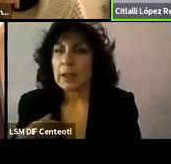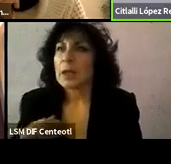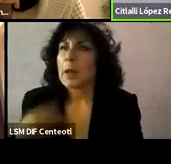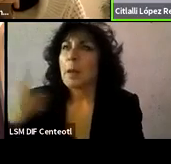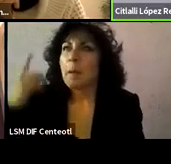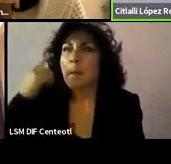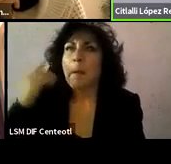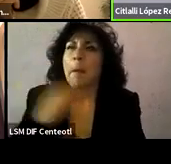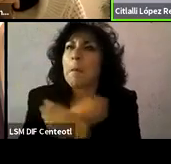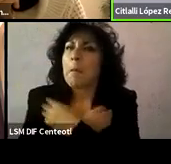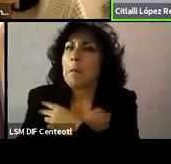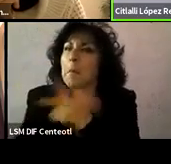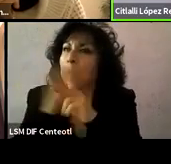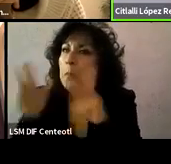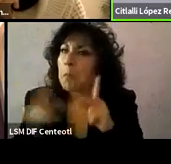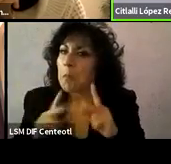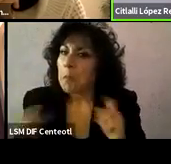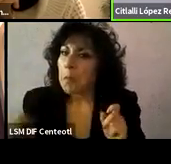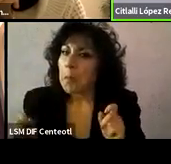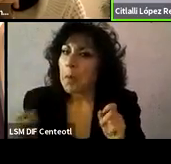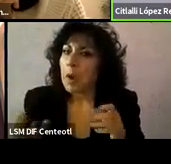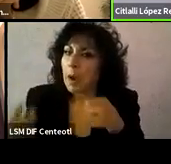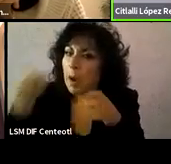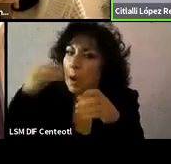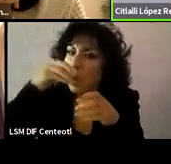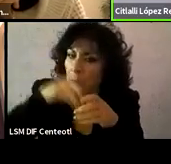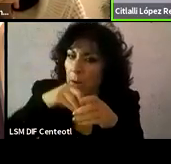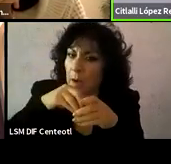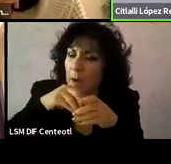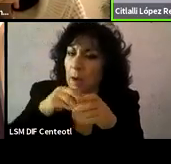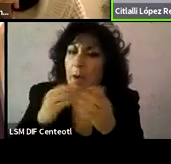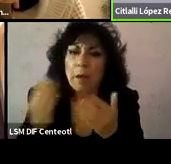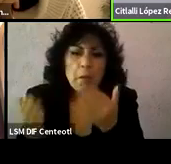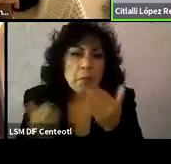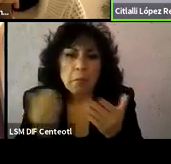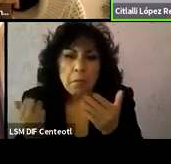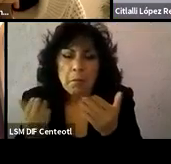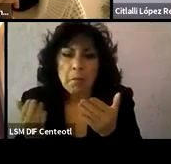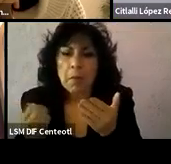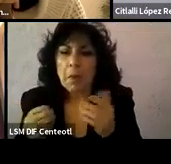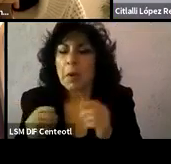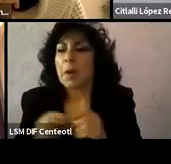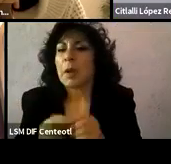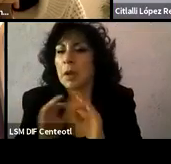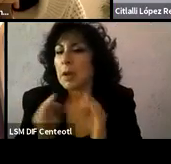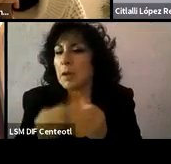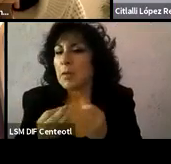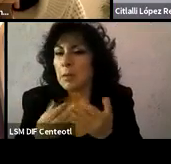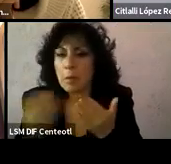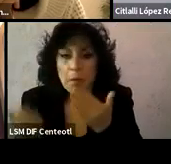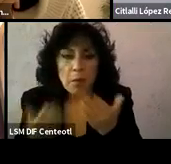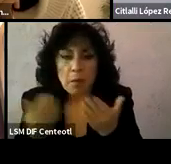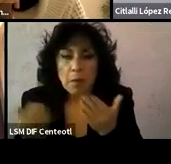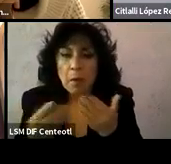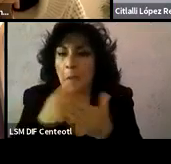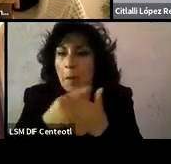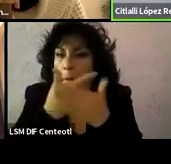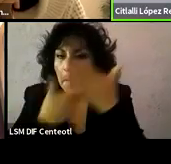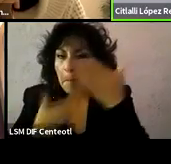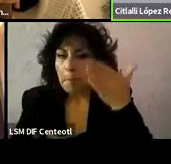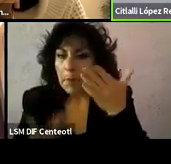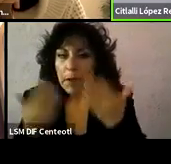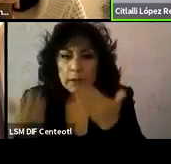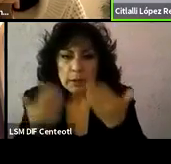paz que debe entrar en los contenidos, si no entendí mal en el currículum, perdón, en el currículum. Bueno,